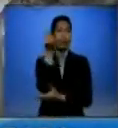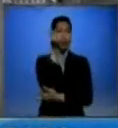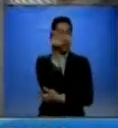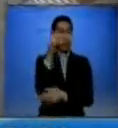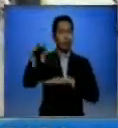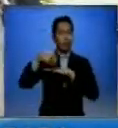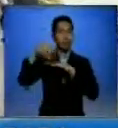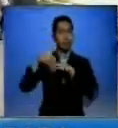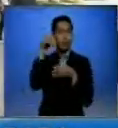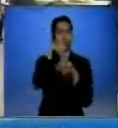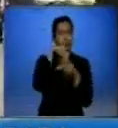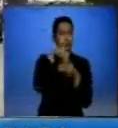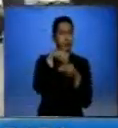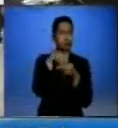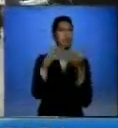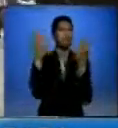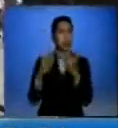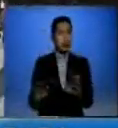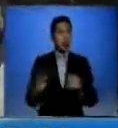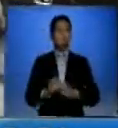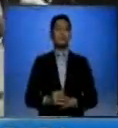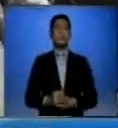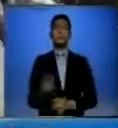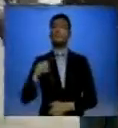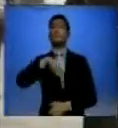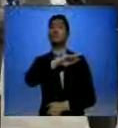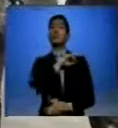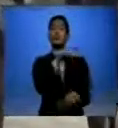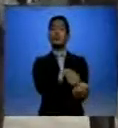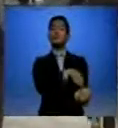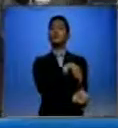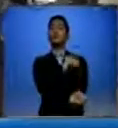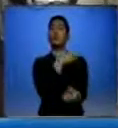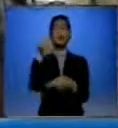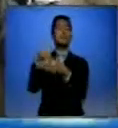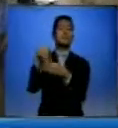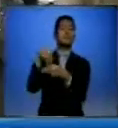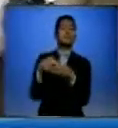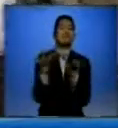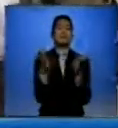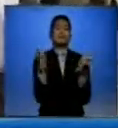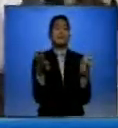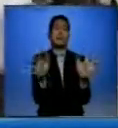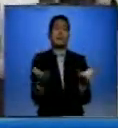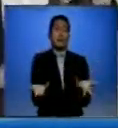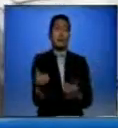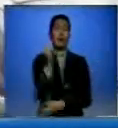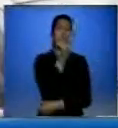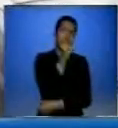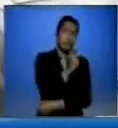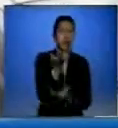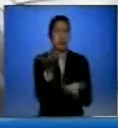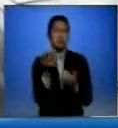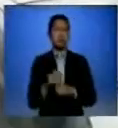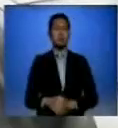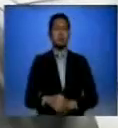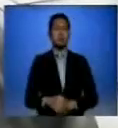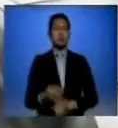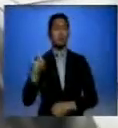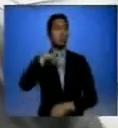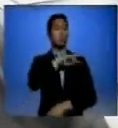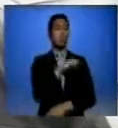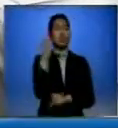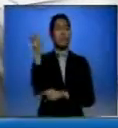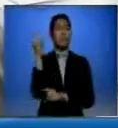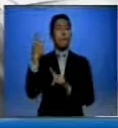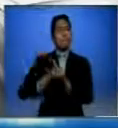de décimos. No tenemos todavía la costumbre de ahorrar el dinero para los momentos necesarios. Uno está acostumbrado a recibir ese